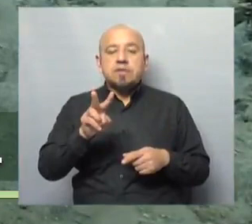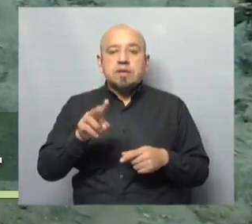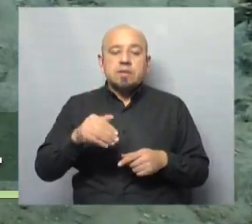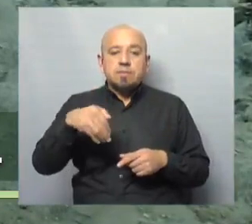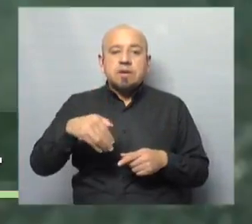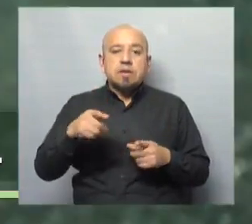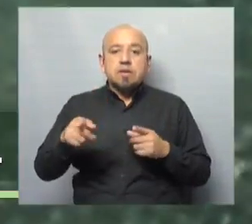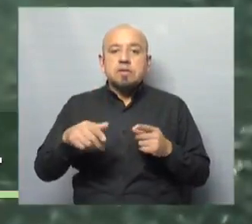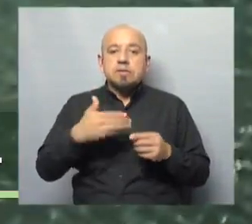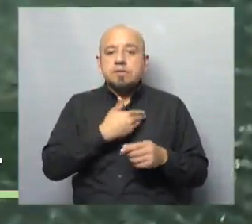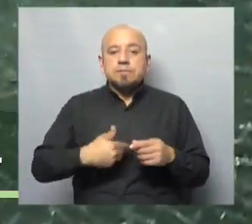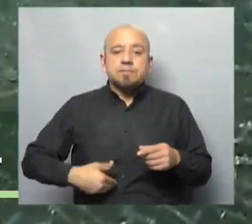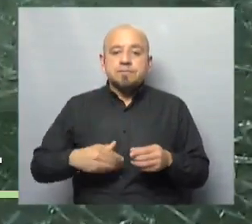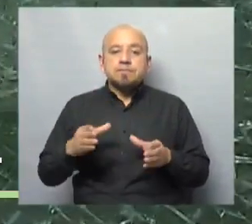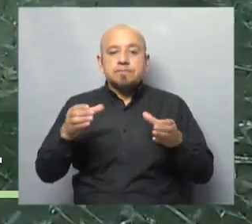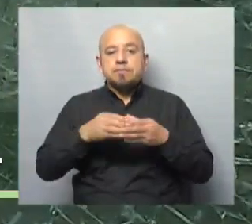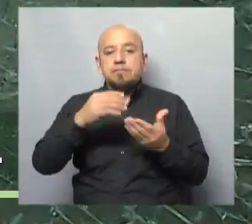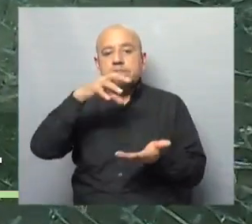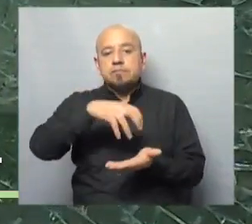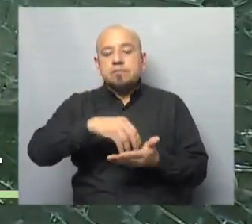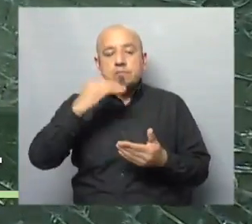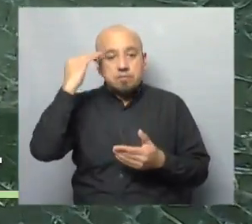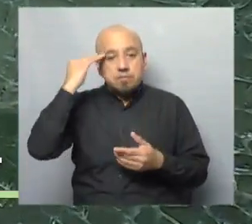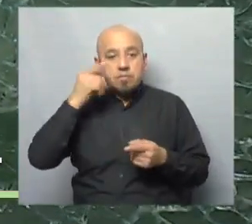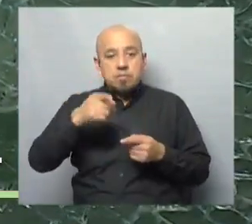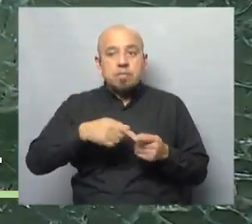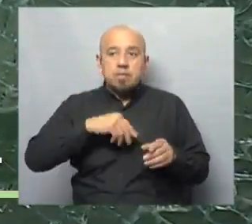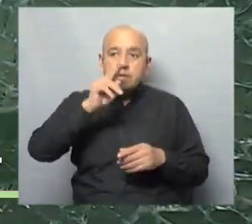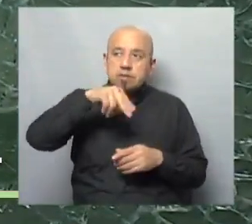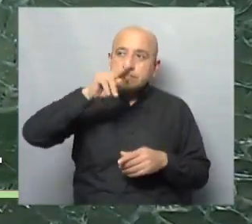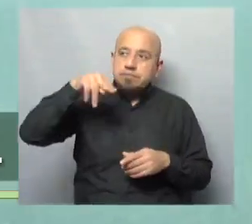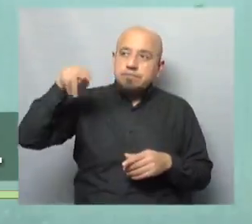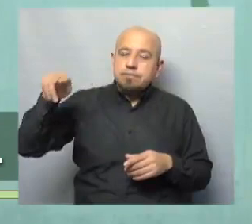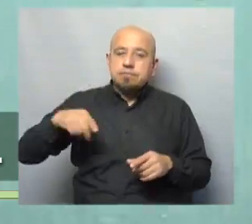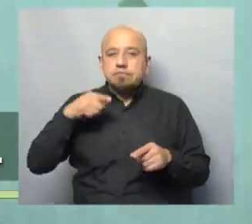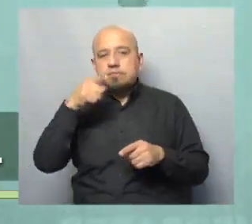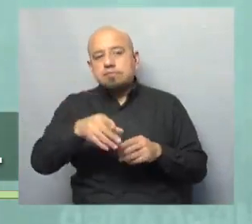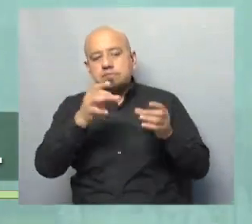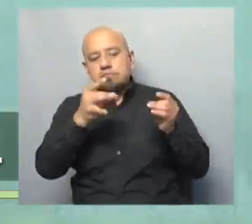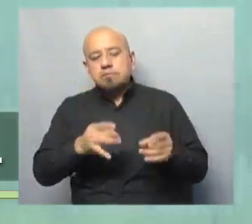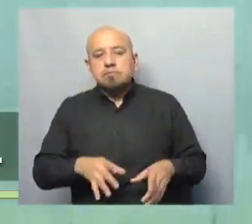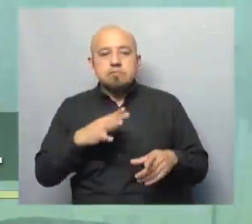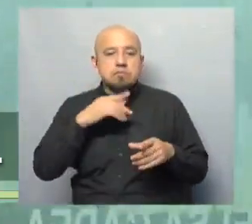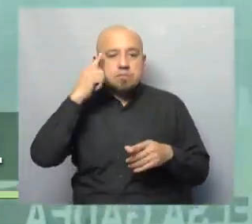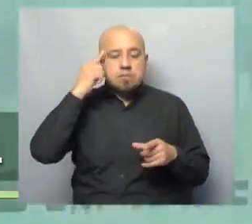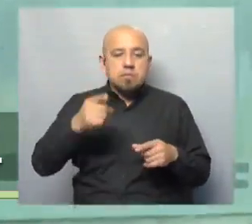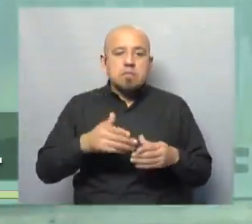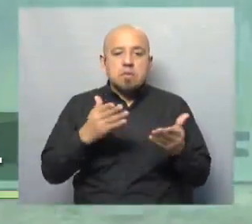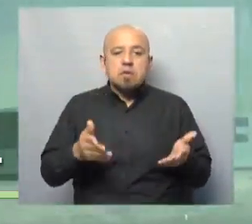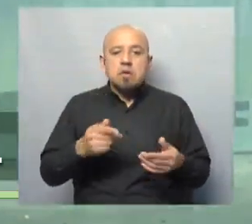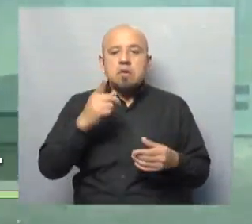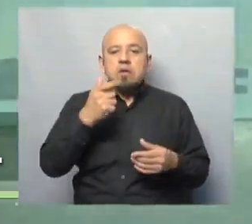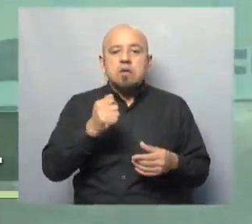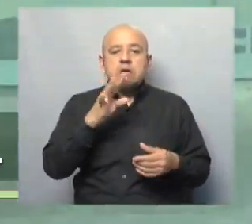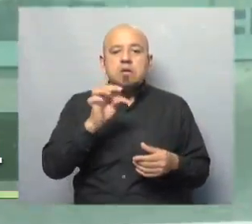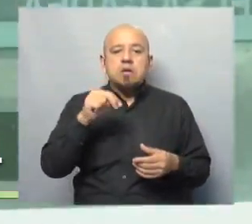de la comisión honoraria de sitios de memoria afirmó que las pintadas o ataques de placas de memoria deben considerarse como un atentado y